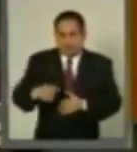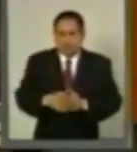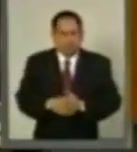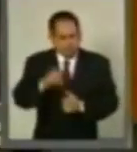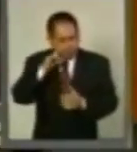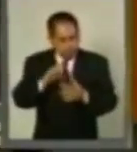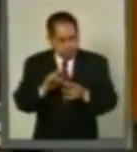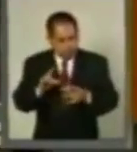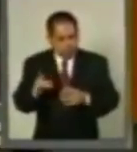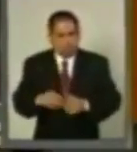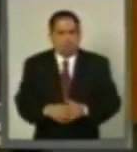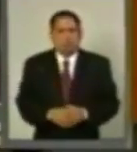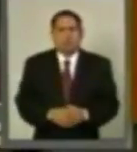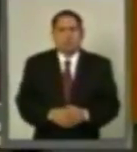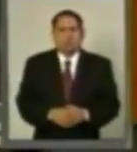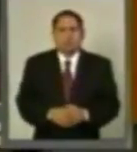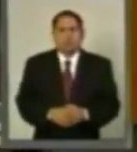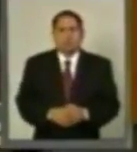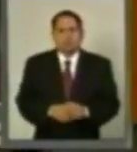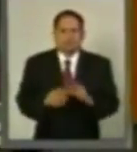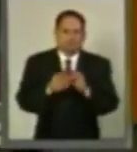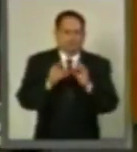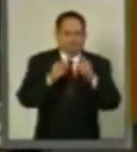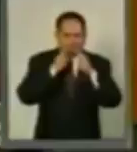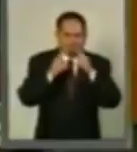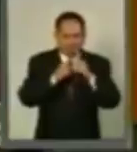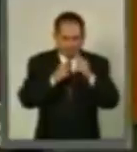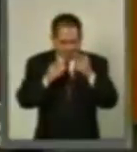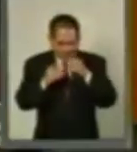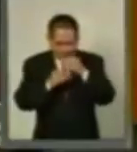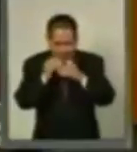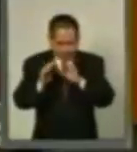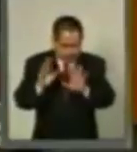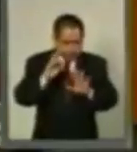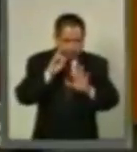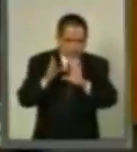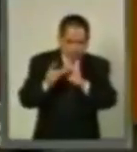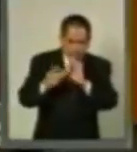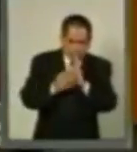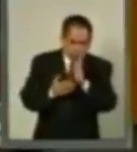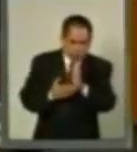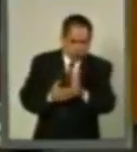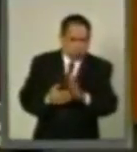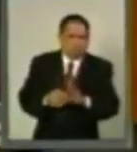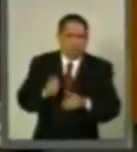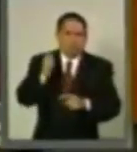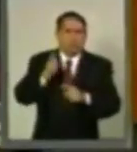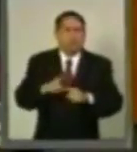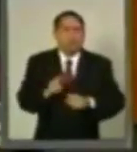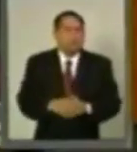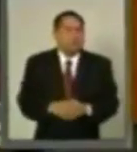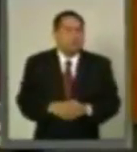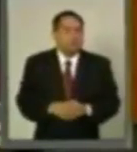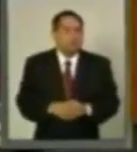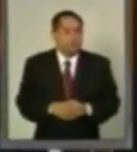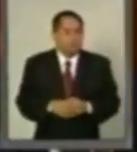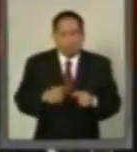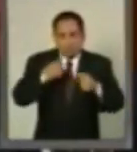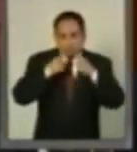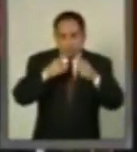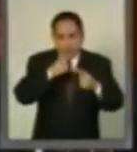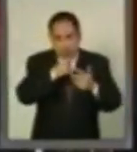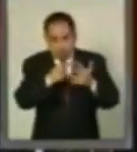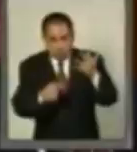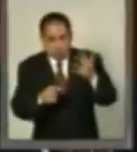Mire, para no entrar en la discusión de este estudio, déjeme decirle que prácticamente todas